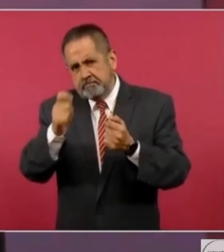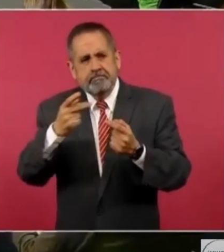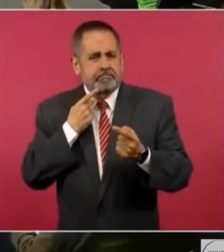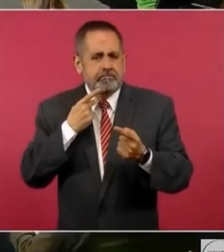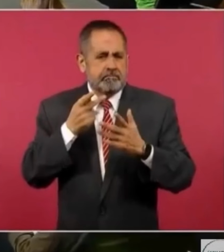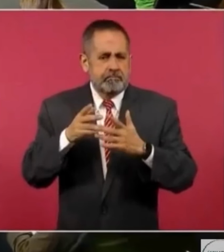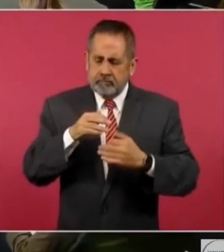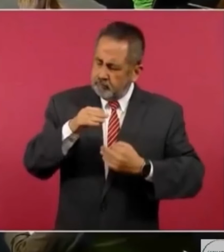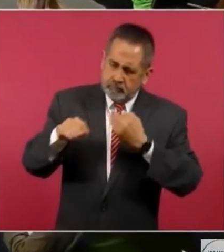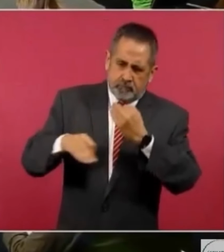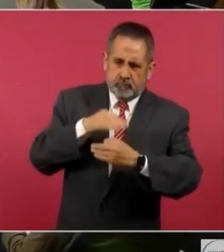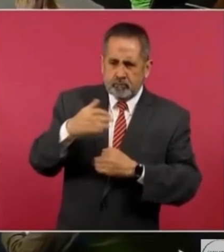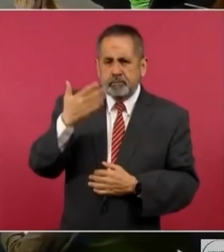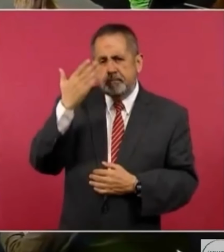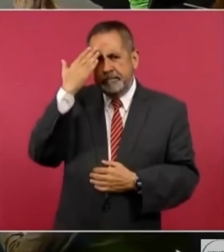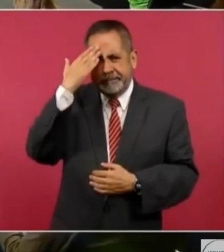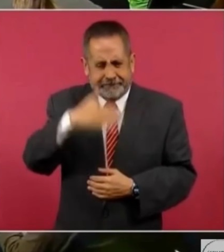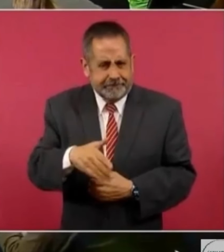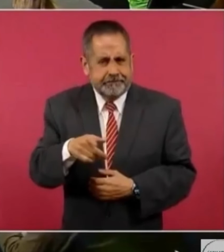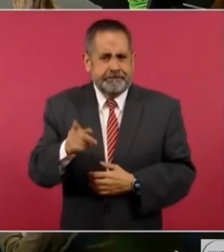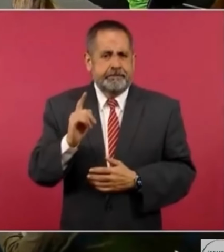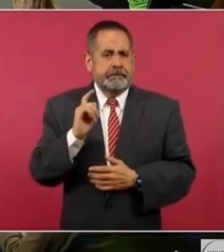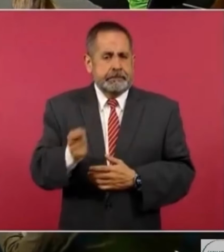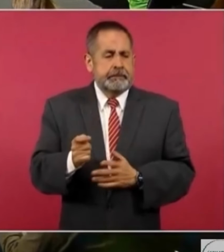de que todos sepamos, porque